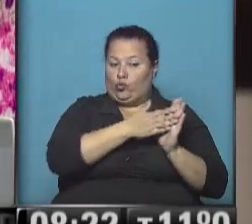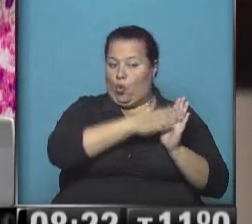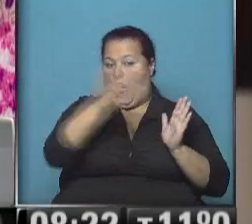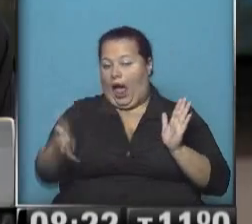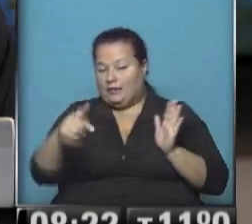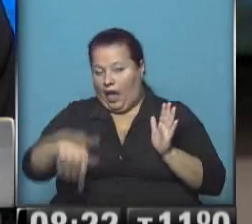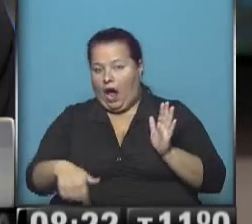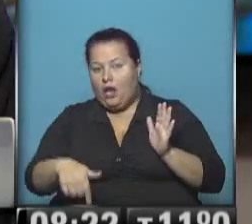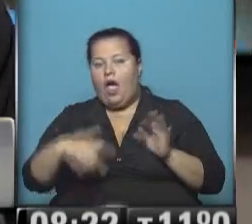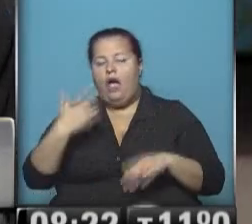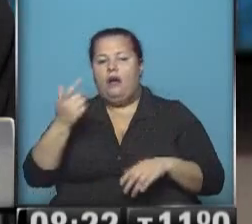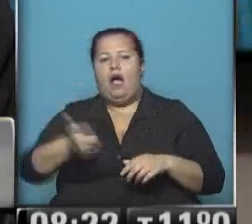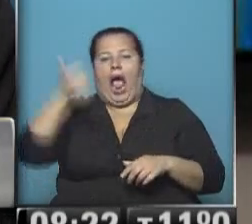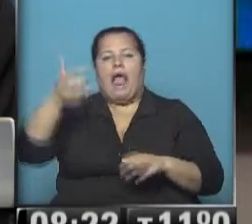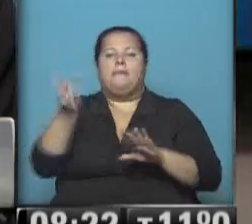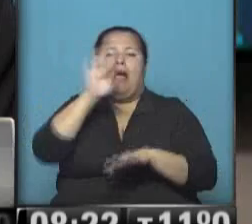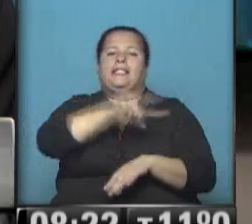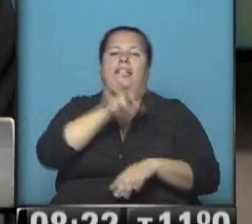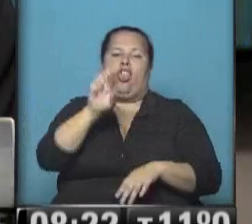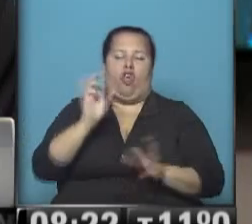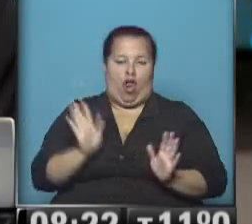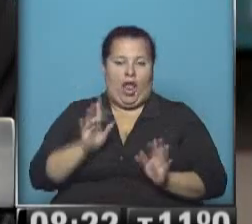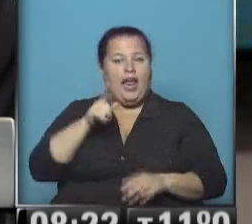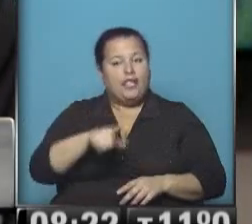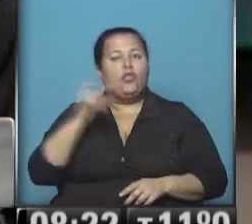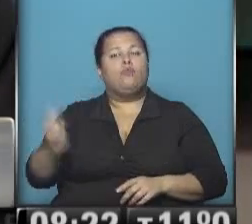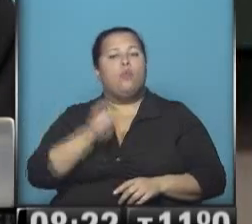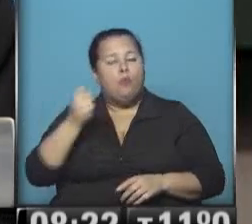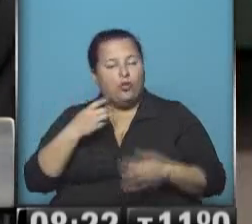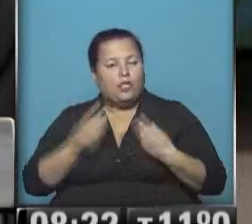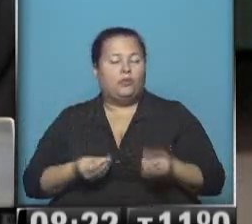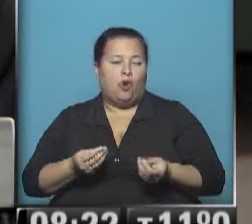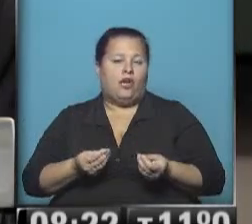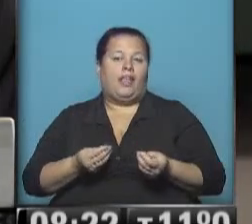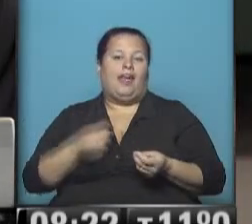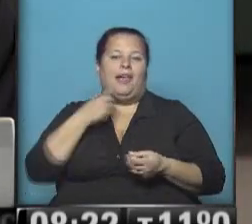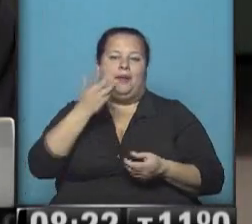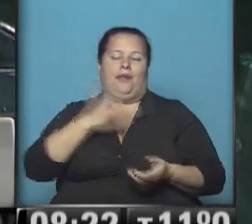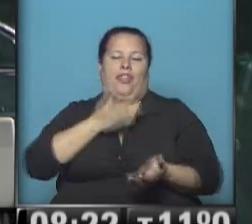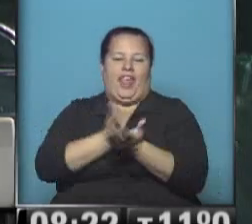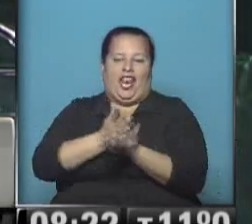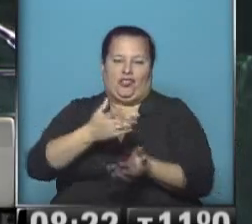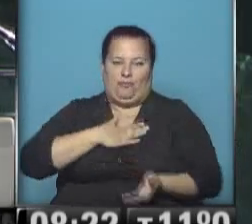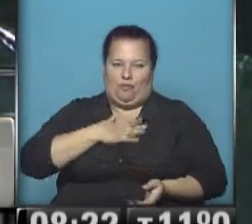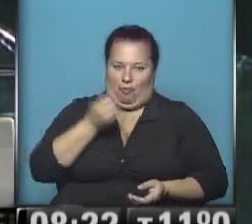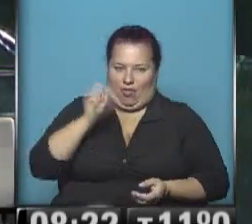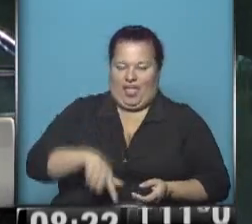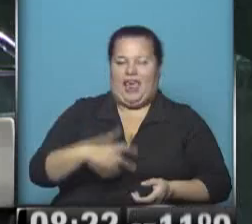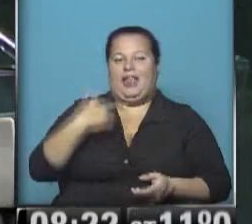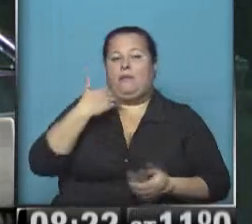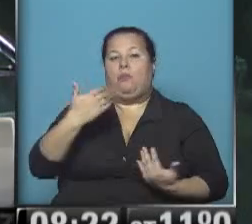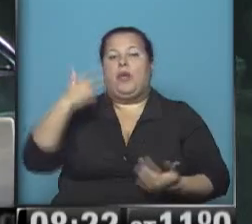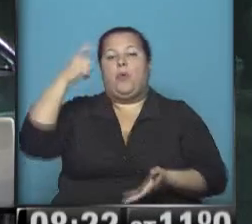acá han sido más redituables que la moneda extranjera esto es muy importante porque bueno hace a la soberanía monetaria hacia la posibilidad de que un